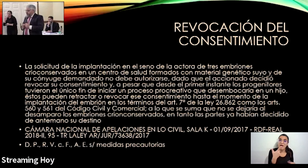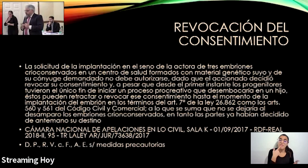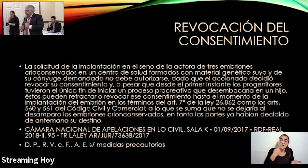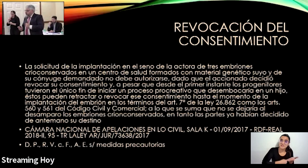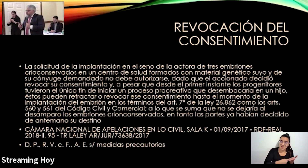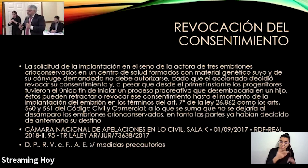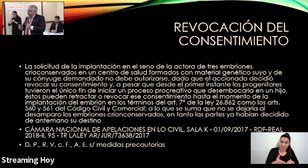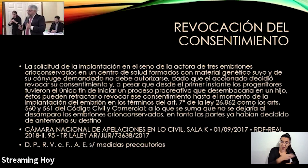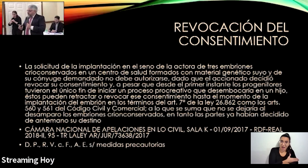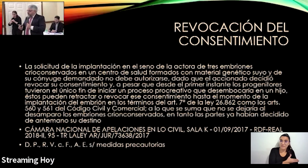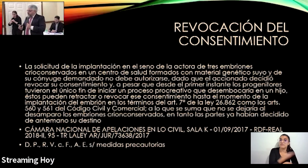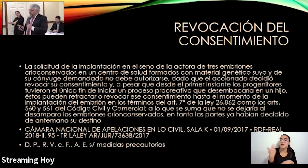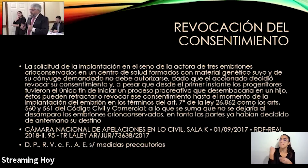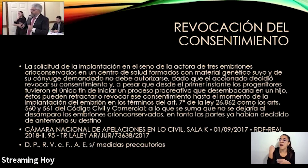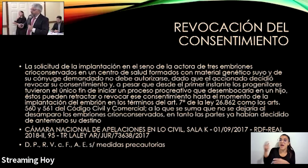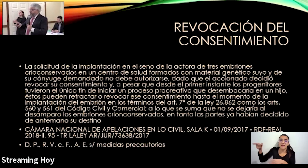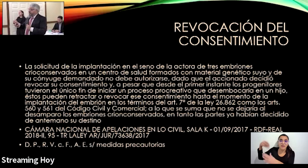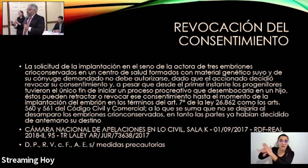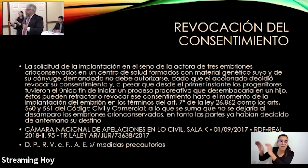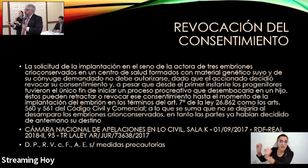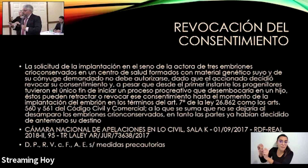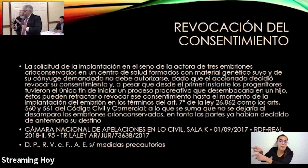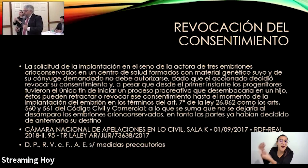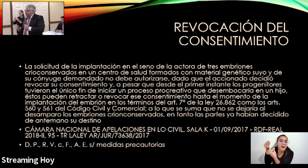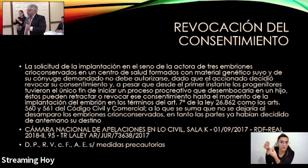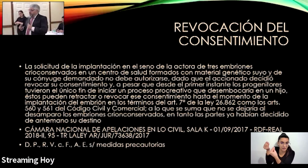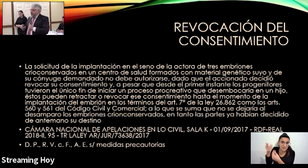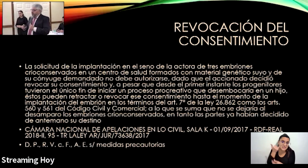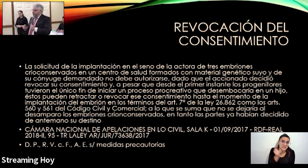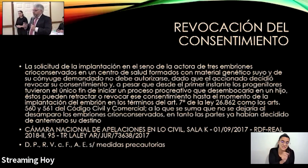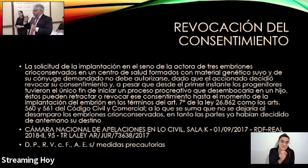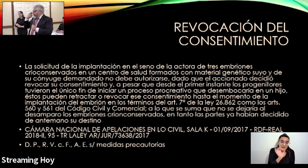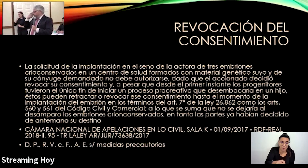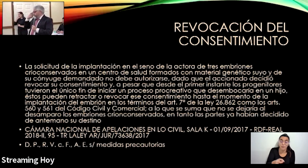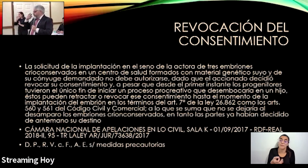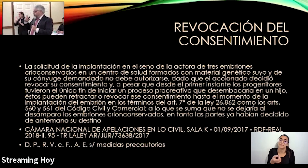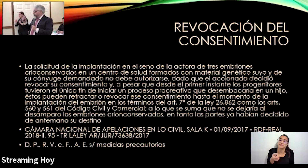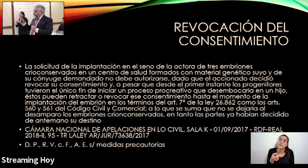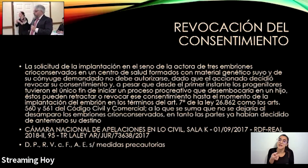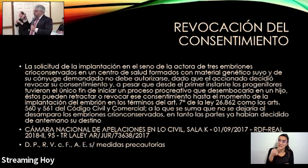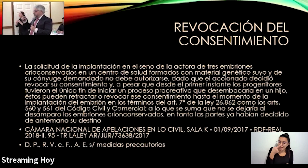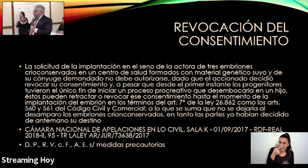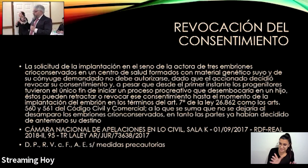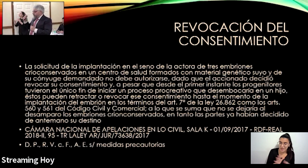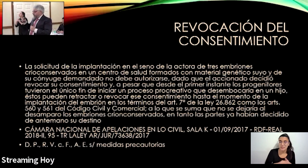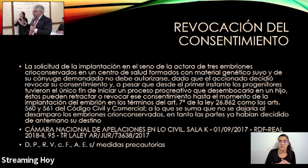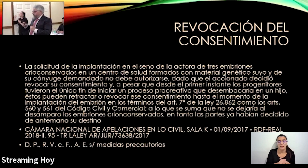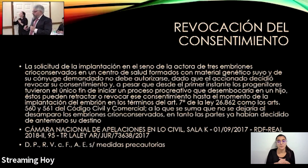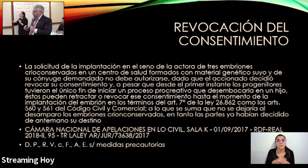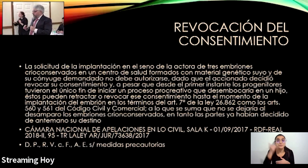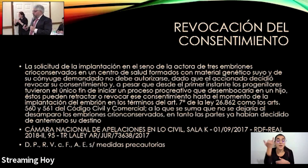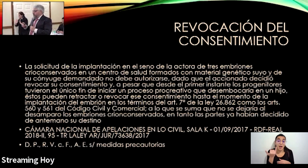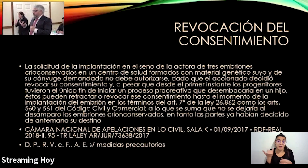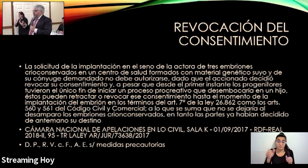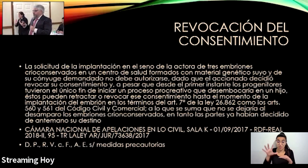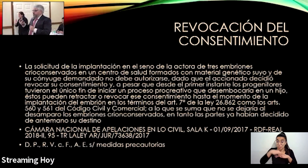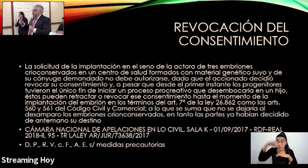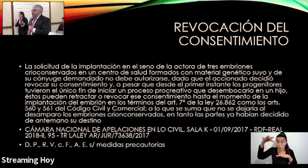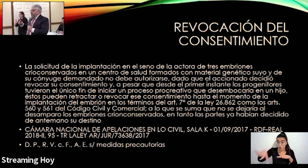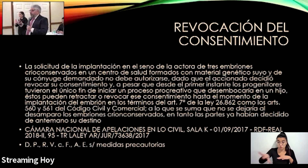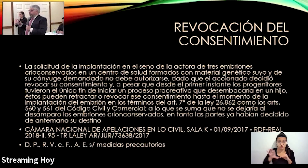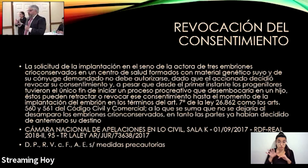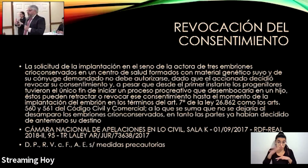su destino. Esto es interesante. Han aparecido en divorcios,